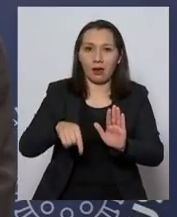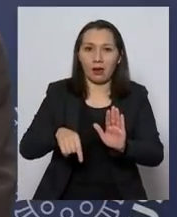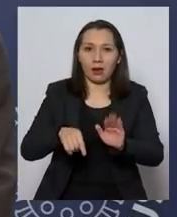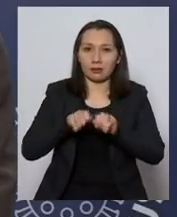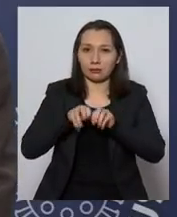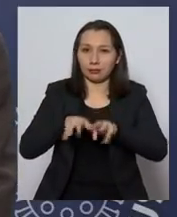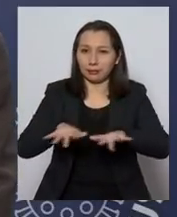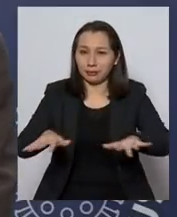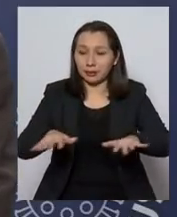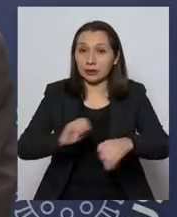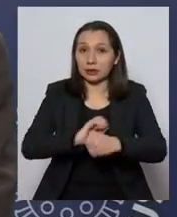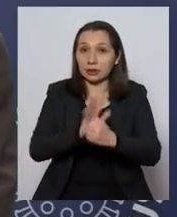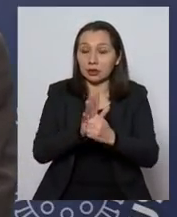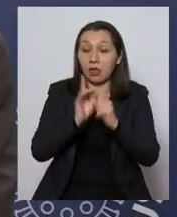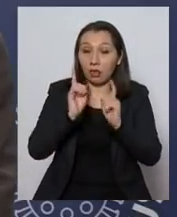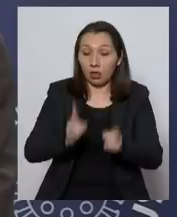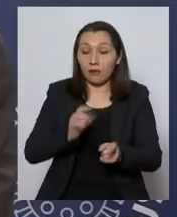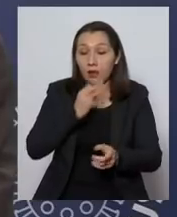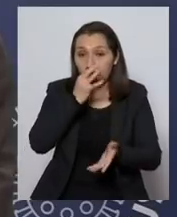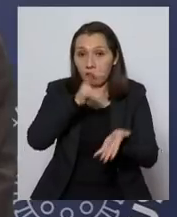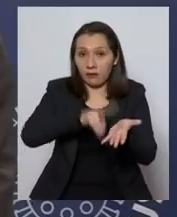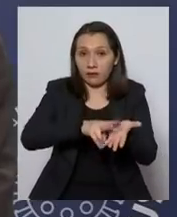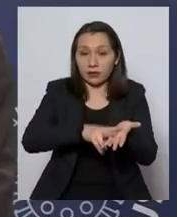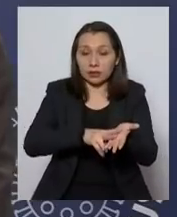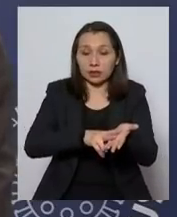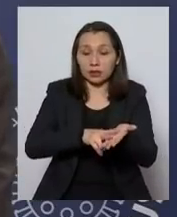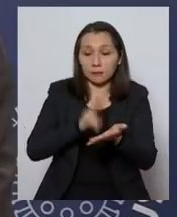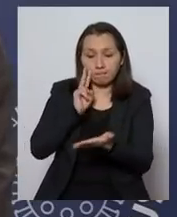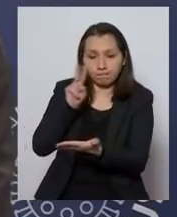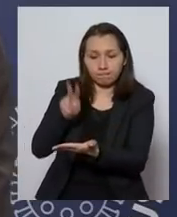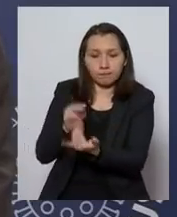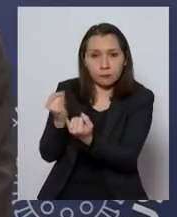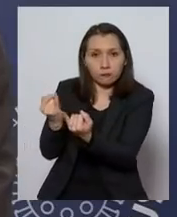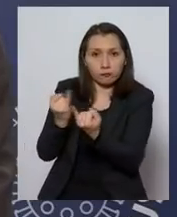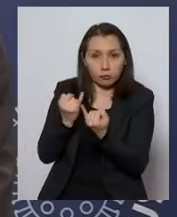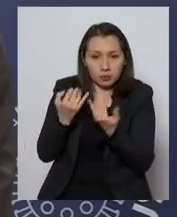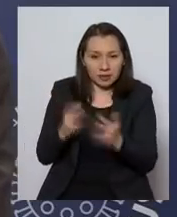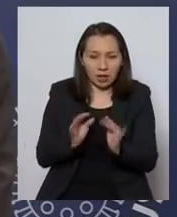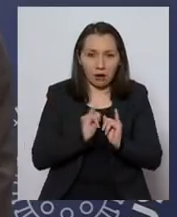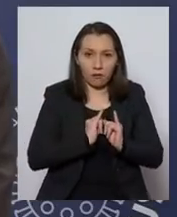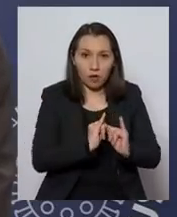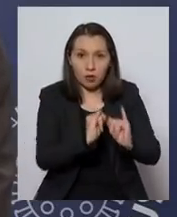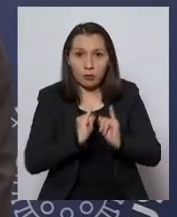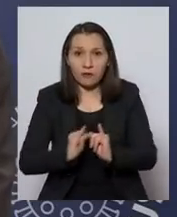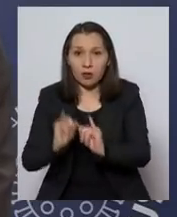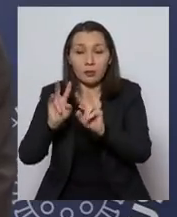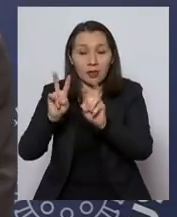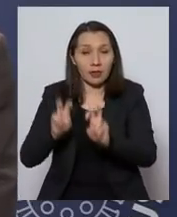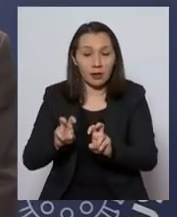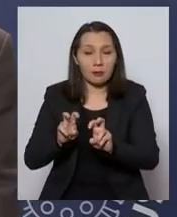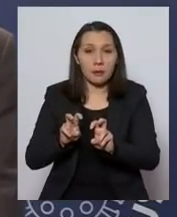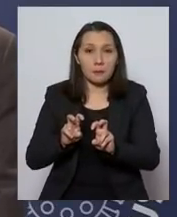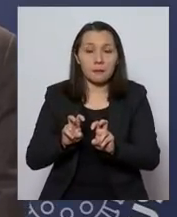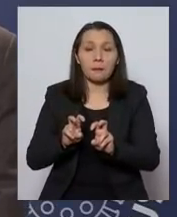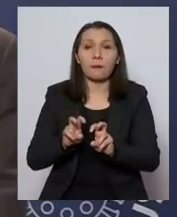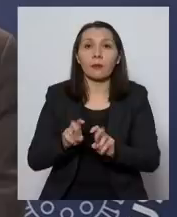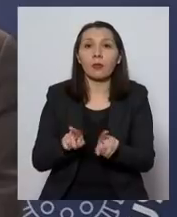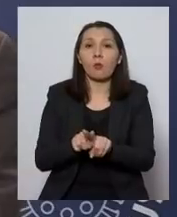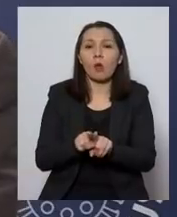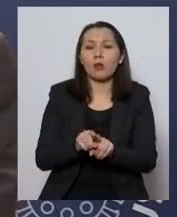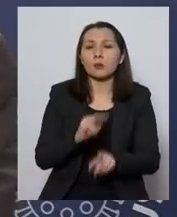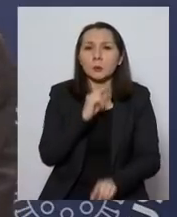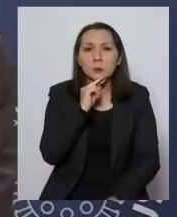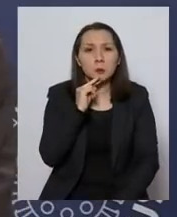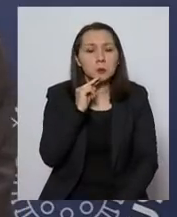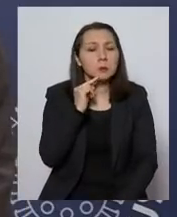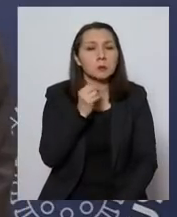de esta pandemia, que tenemos que reconocerlo por los datos que ya hemos comentado de el pequeño número